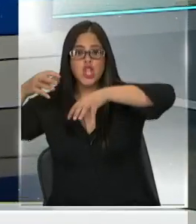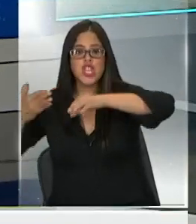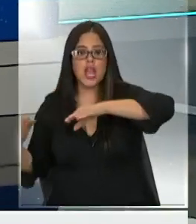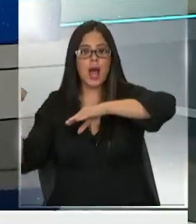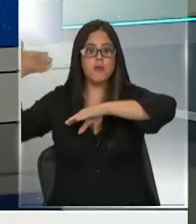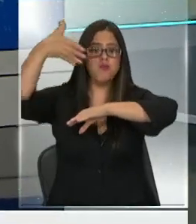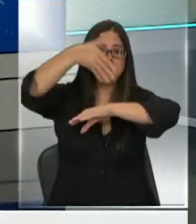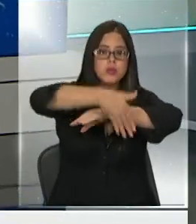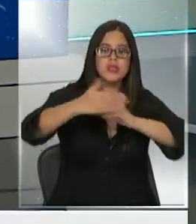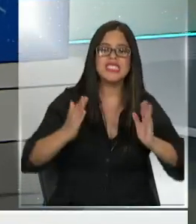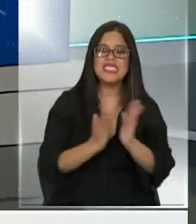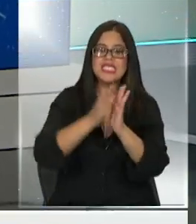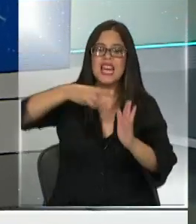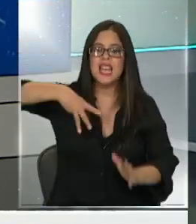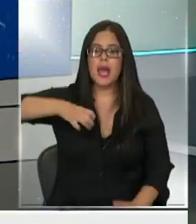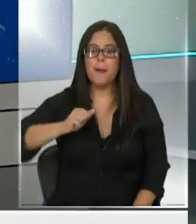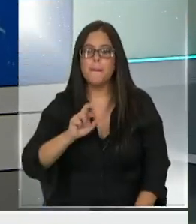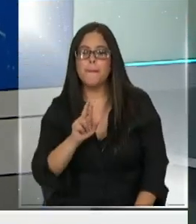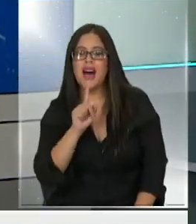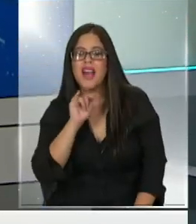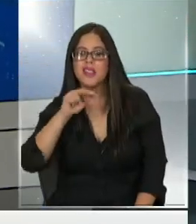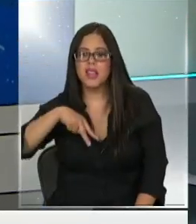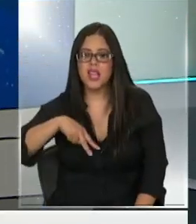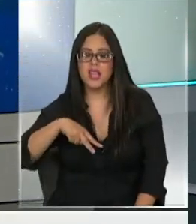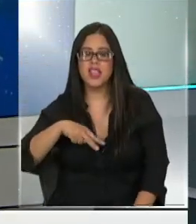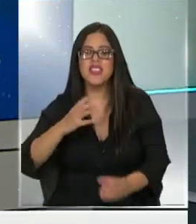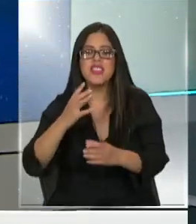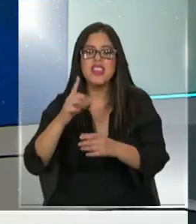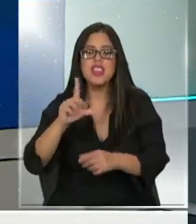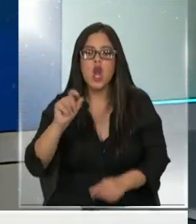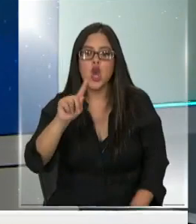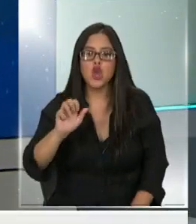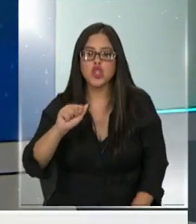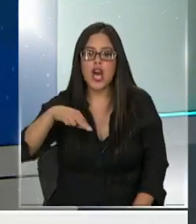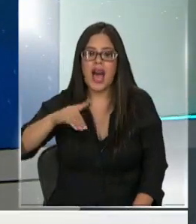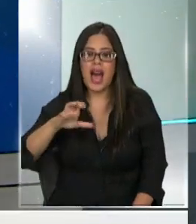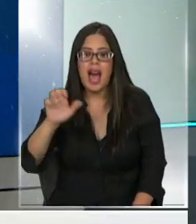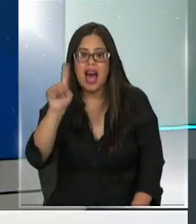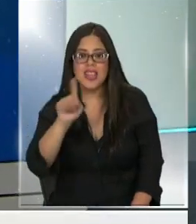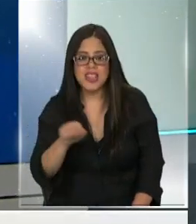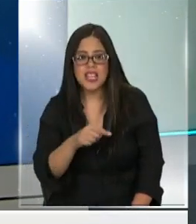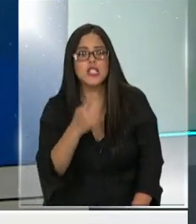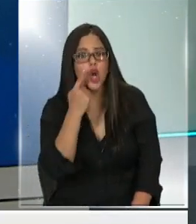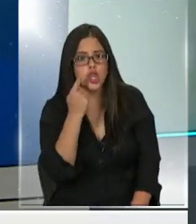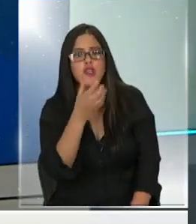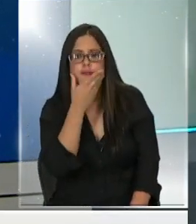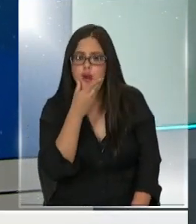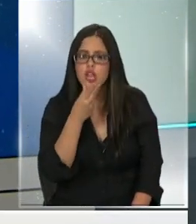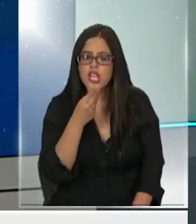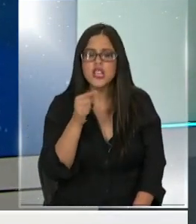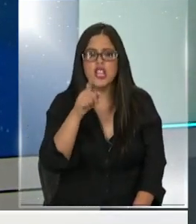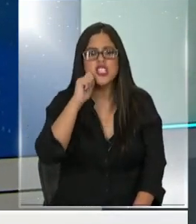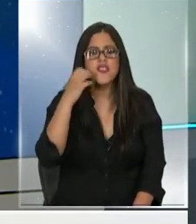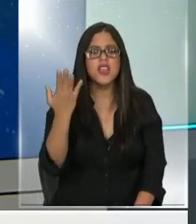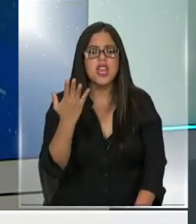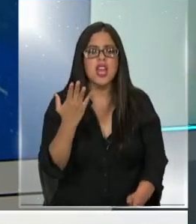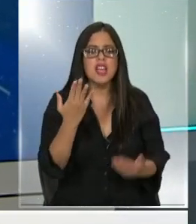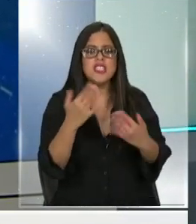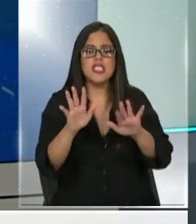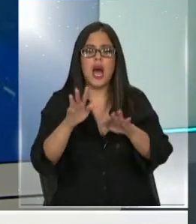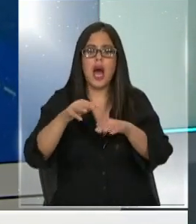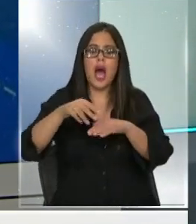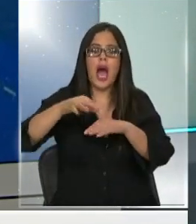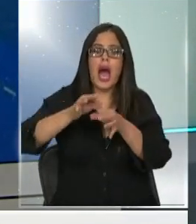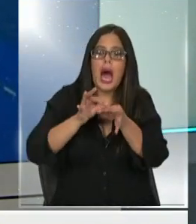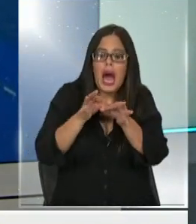San Martín de los Andes, que es una localidad muy conocida por los chilenos y muy bonita por lo demás, que se encuentra un poco más al norte de